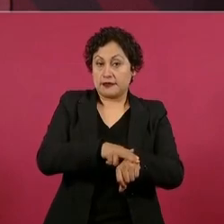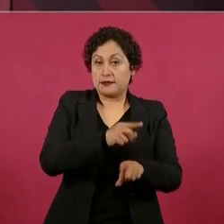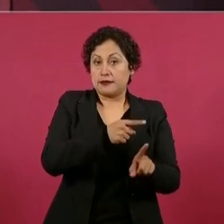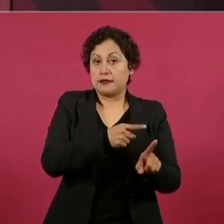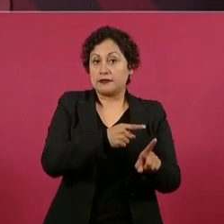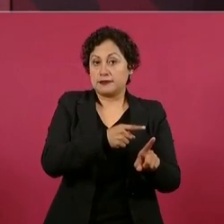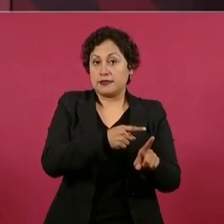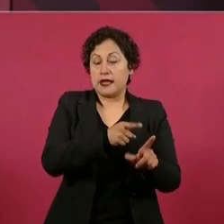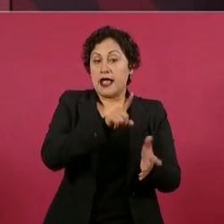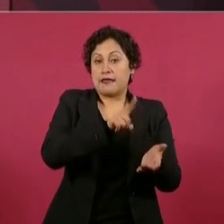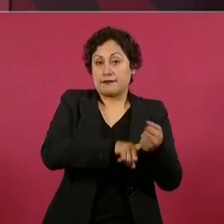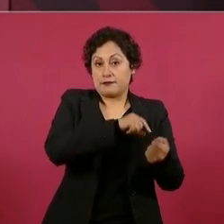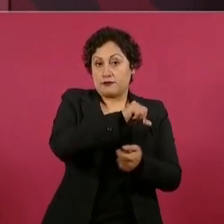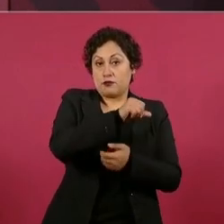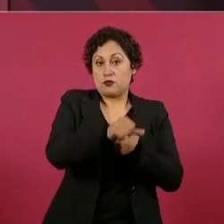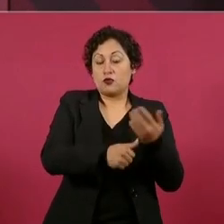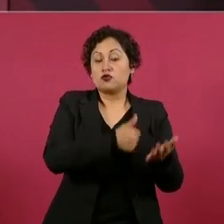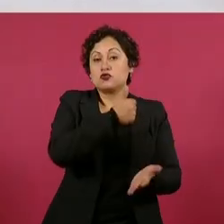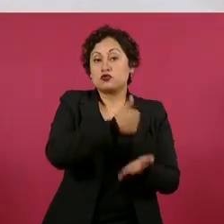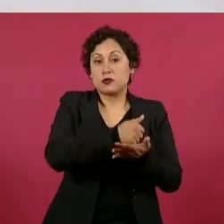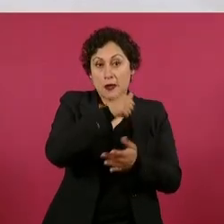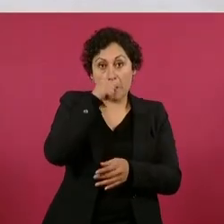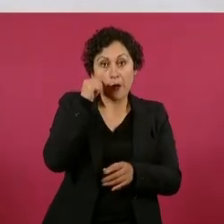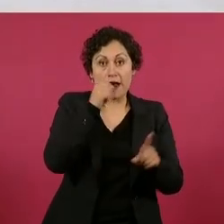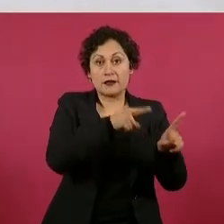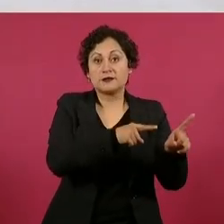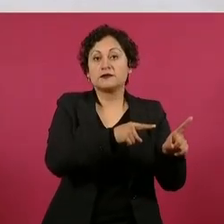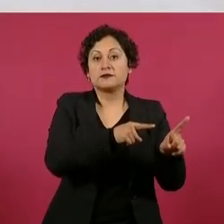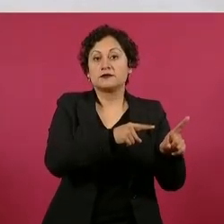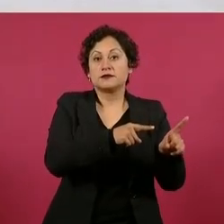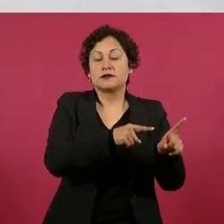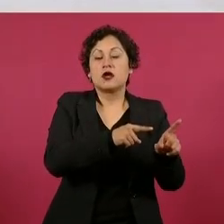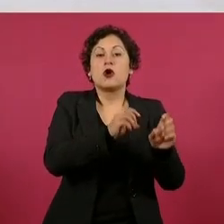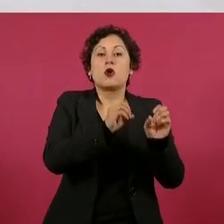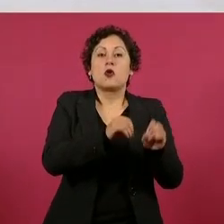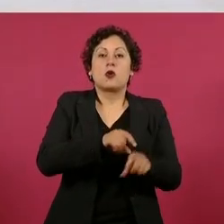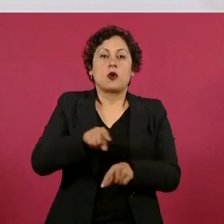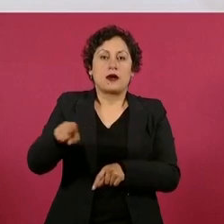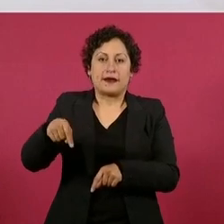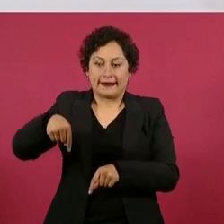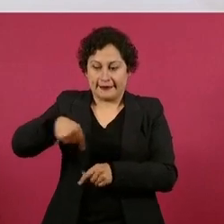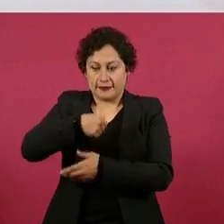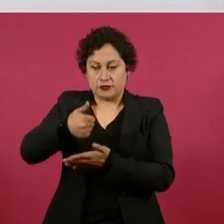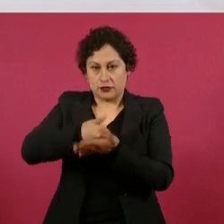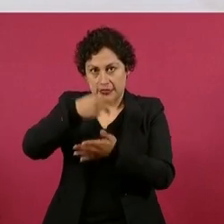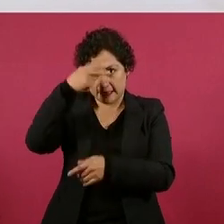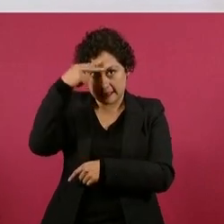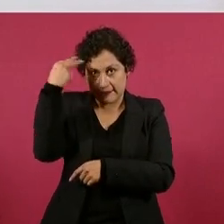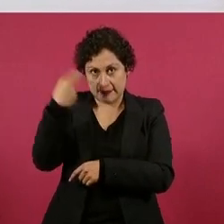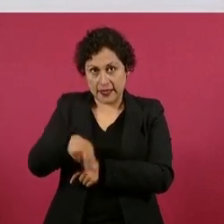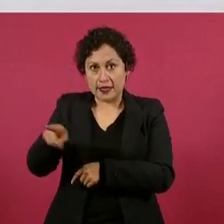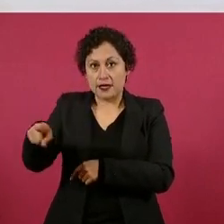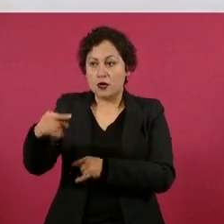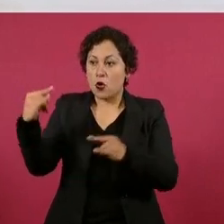de Juárez, aquí en la calzada Zaragoza, se está construyendo